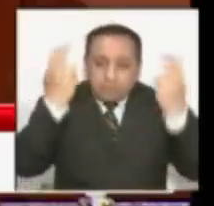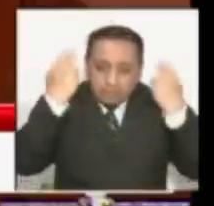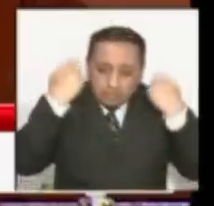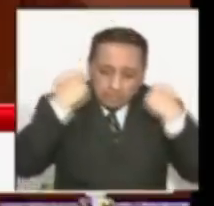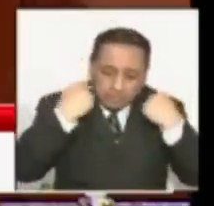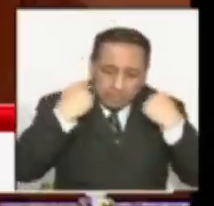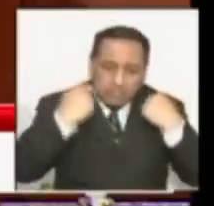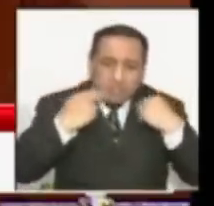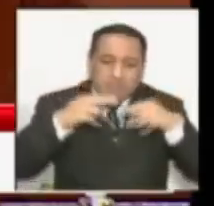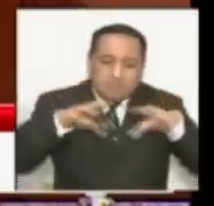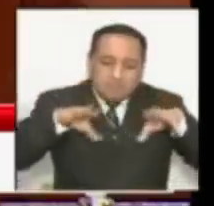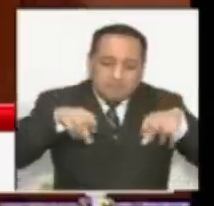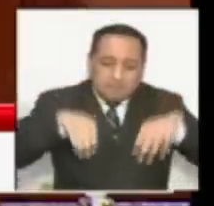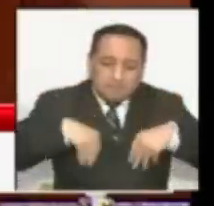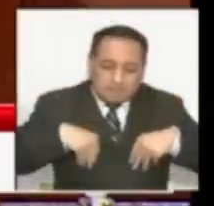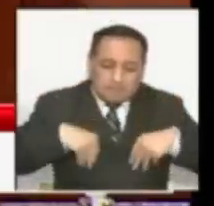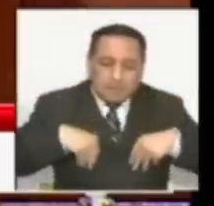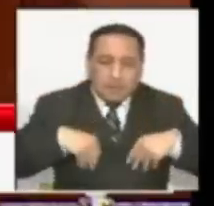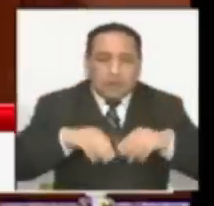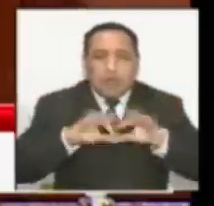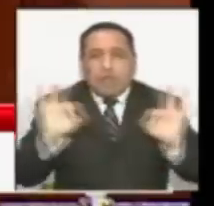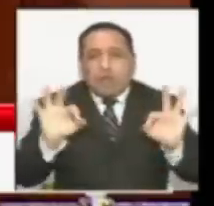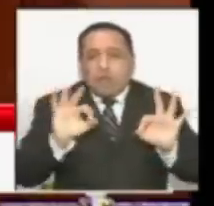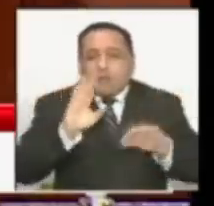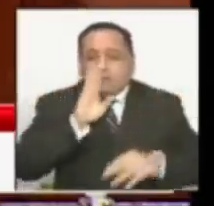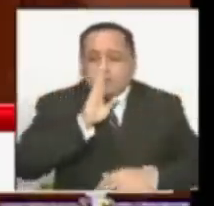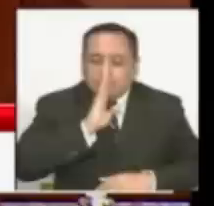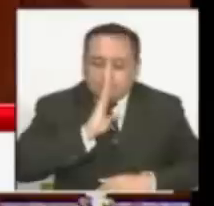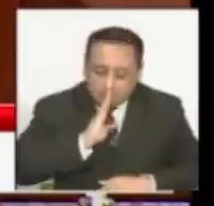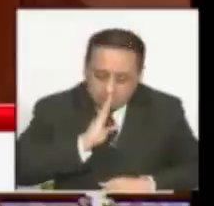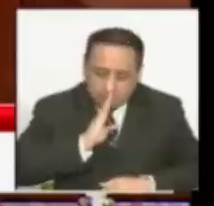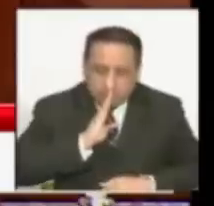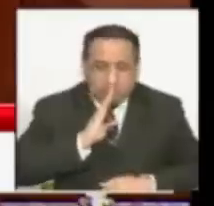con conformismo o con resignación.